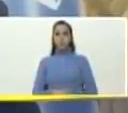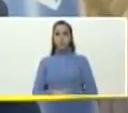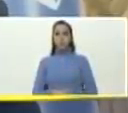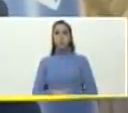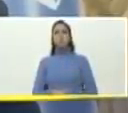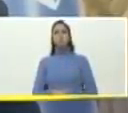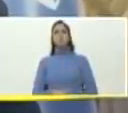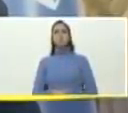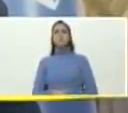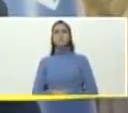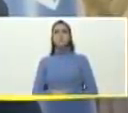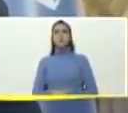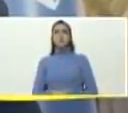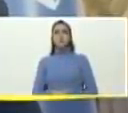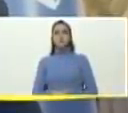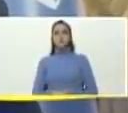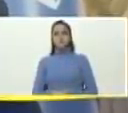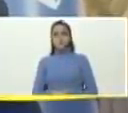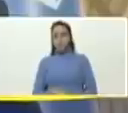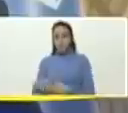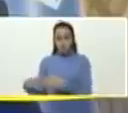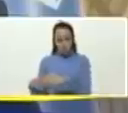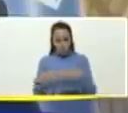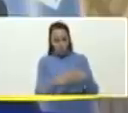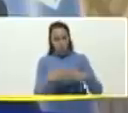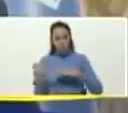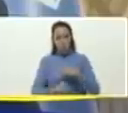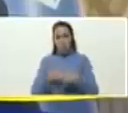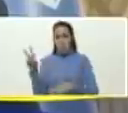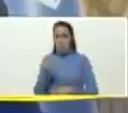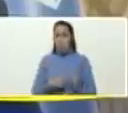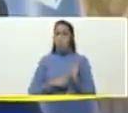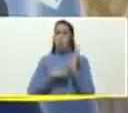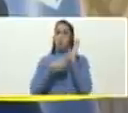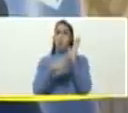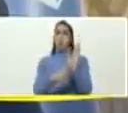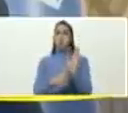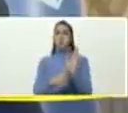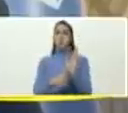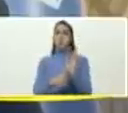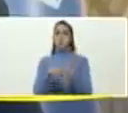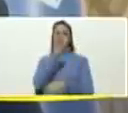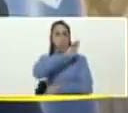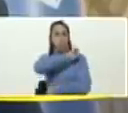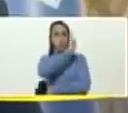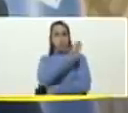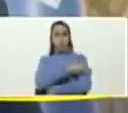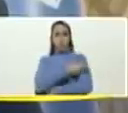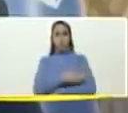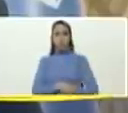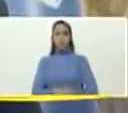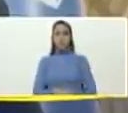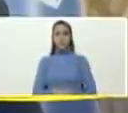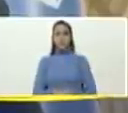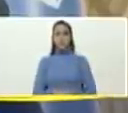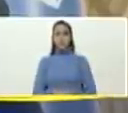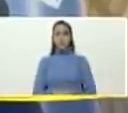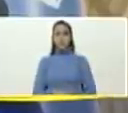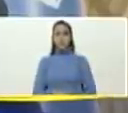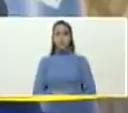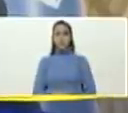donde las instituciones venezolanas han demostrado su fortaleza